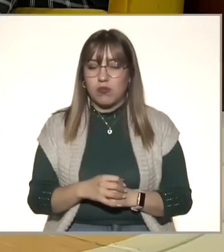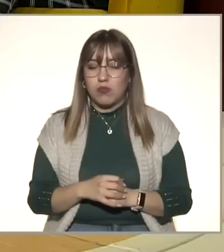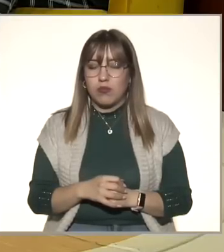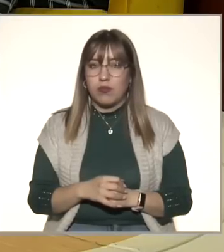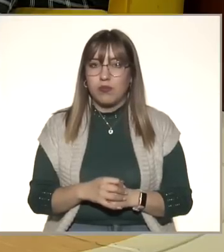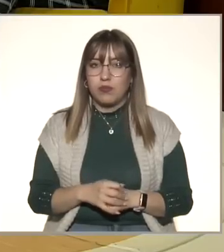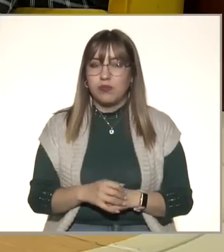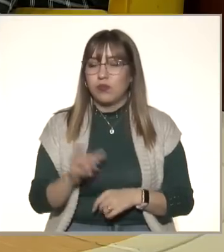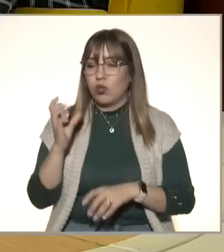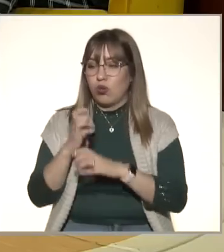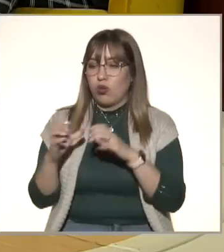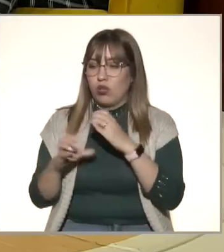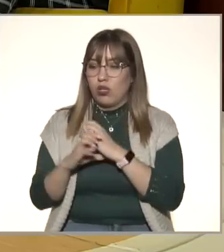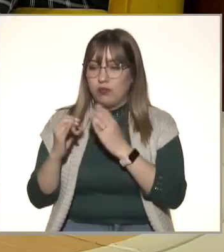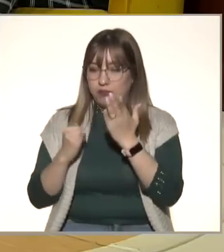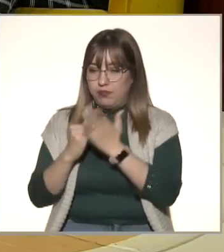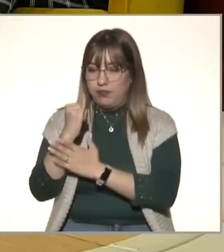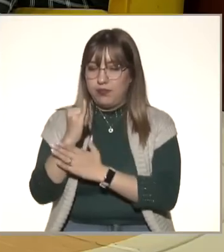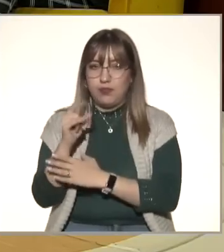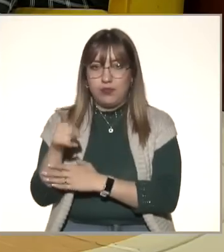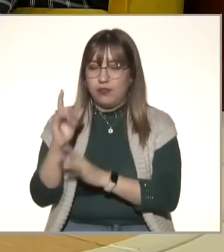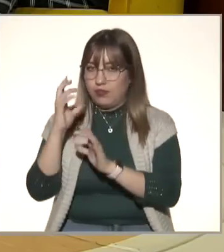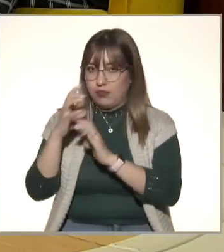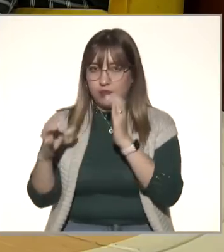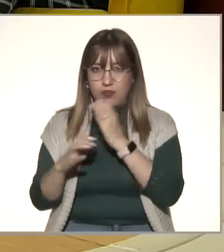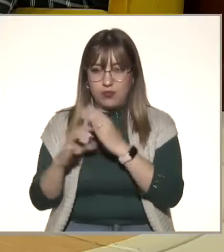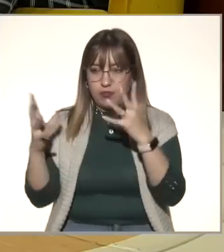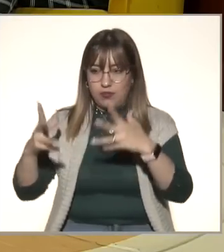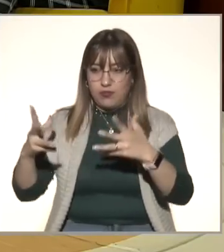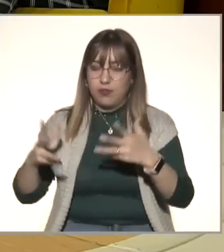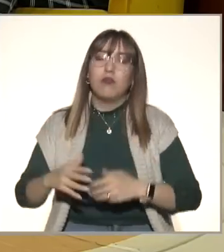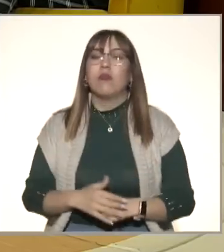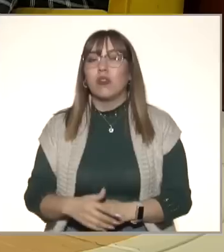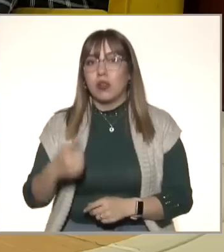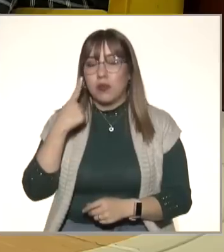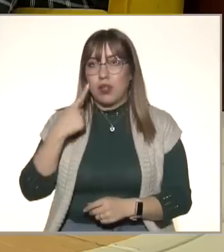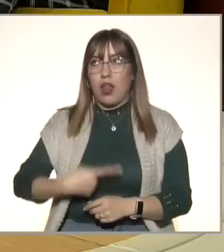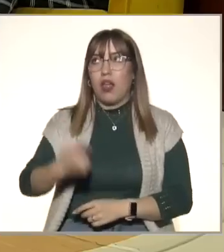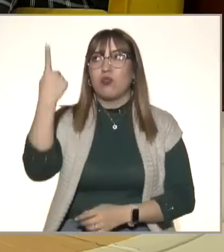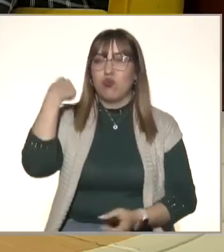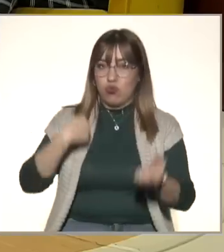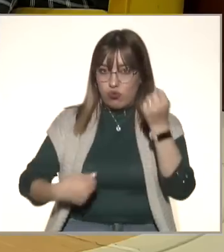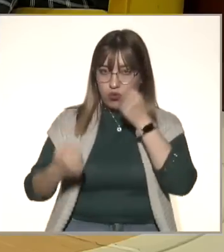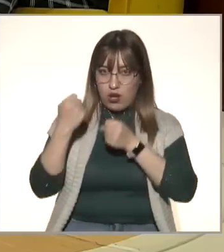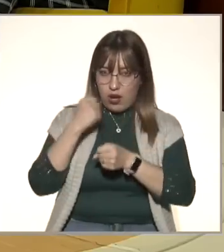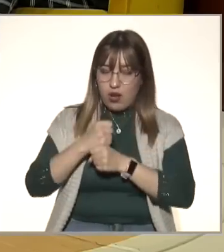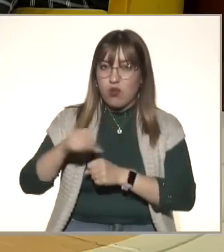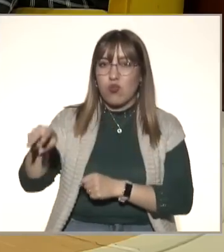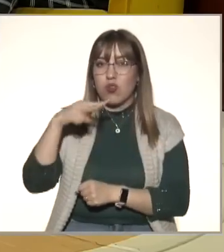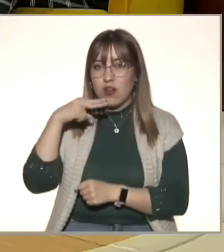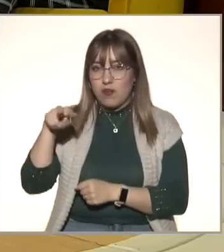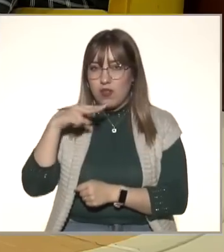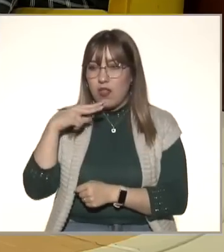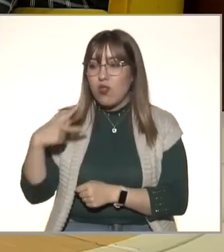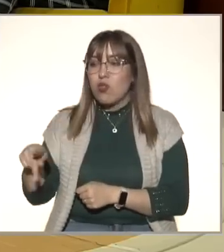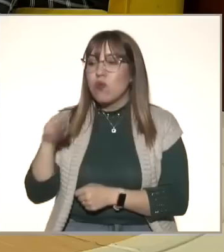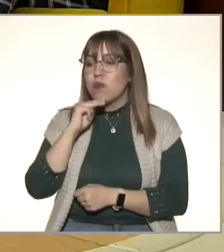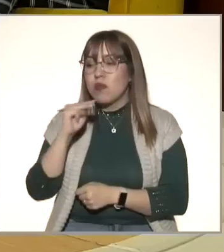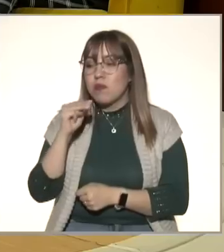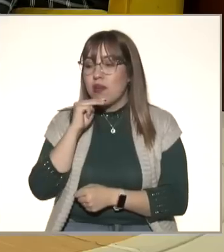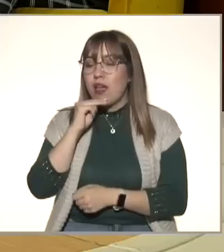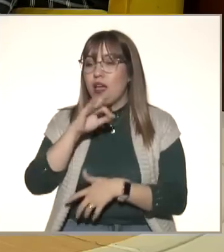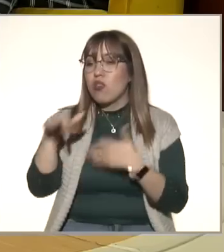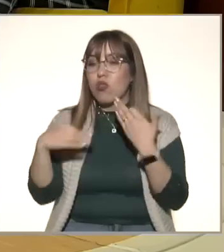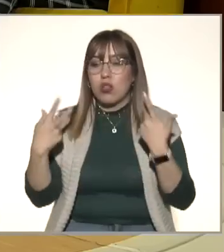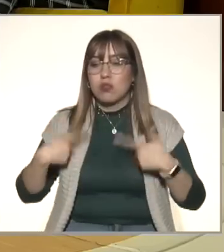fenomenológico posible, o sea, el fenómeno describirlo tal cual. ¿Sabes qué pasa? Que la Navidad pasada tu mamá le sirvió a todos de comer y a mí